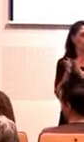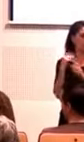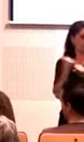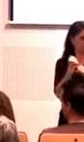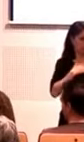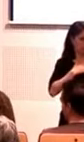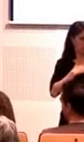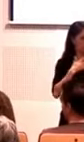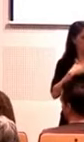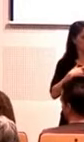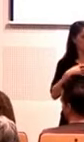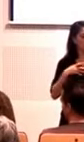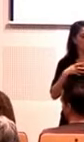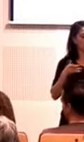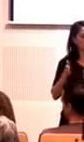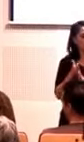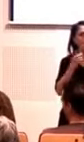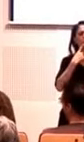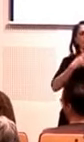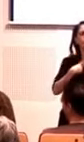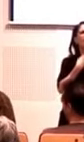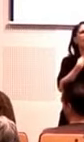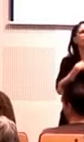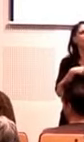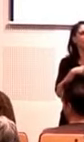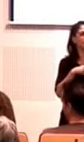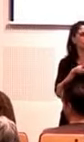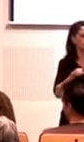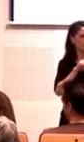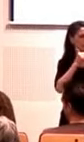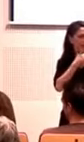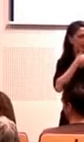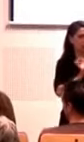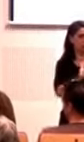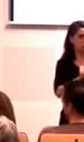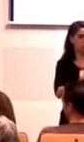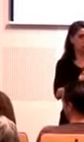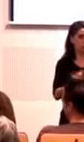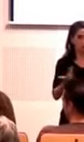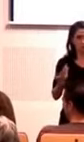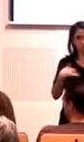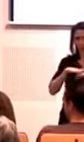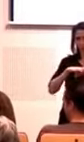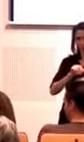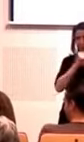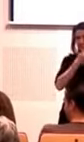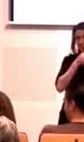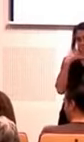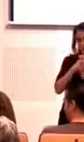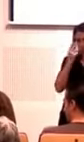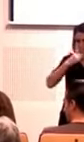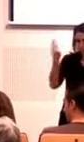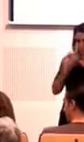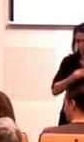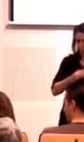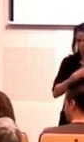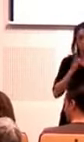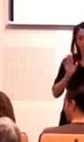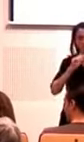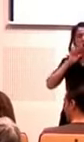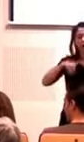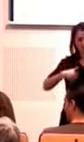estoy, que cuáles eran mis dos vicios inconfesables. Y yo les dije, ¿son inconfesables? ¿Cómo los voy a decir? Pero les dije,